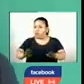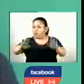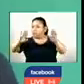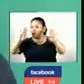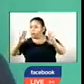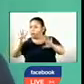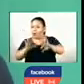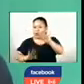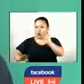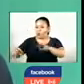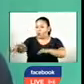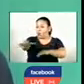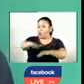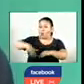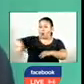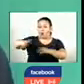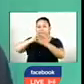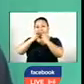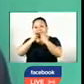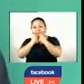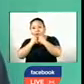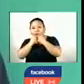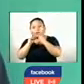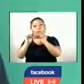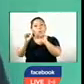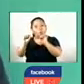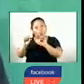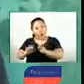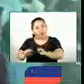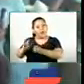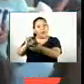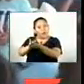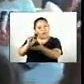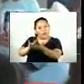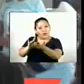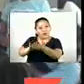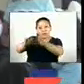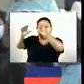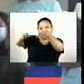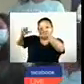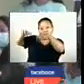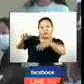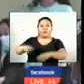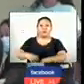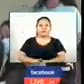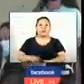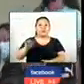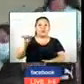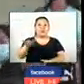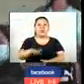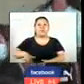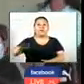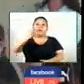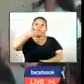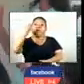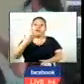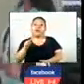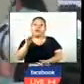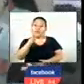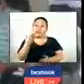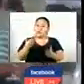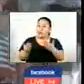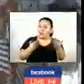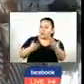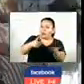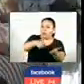reservorios de gran tamaño con el fin de captar mayor cantidad de agua lluvia En Jocuaitique las autoridades municipales ya